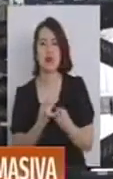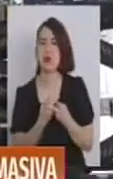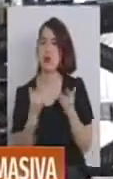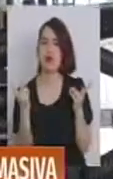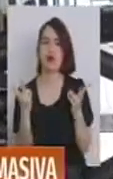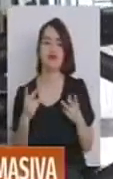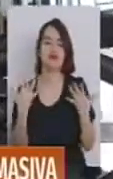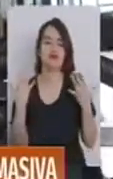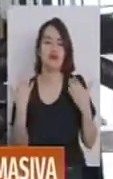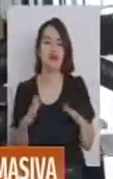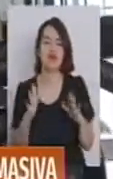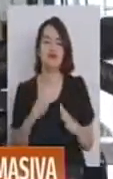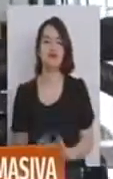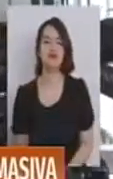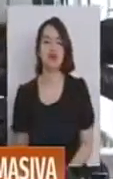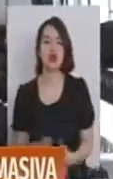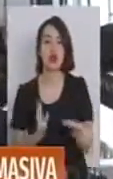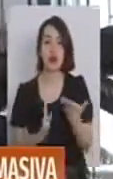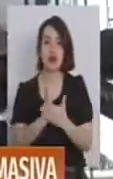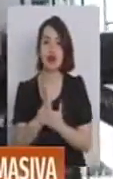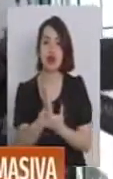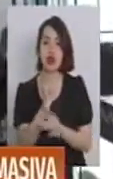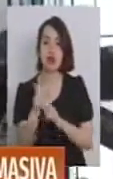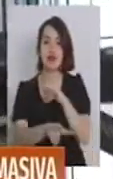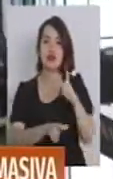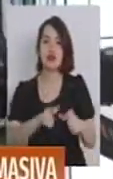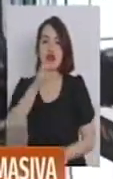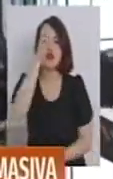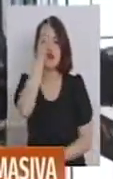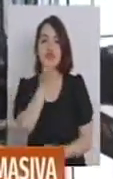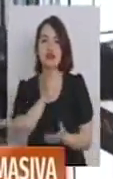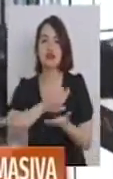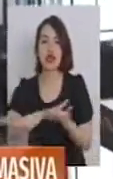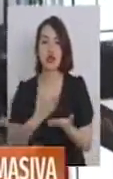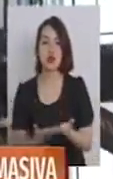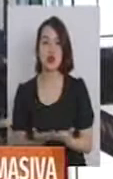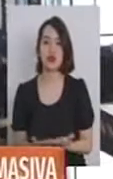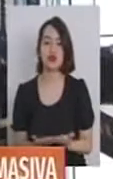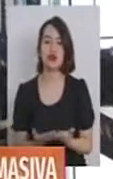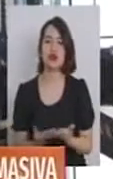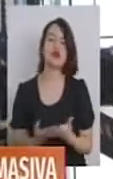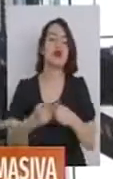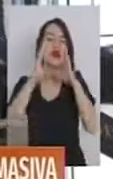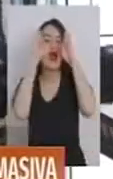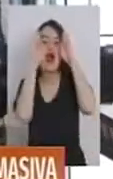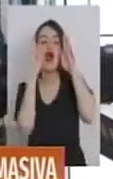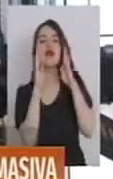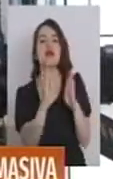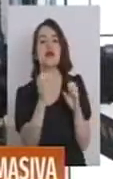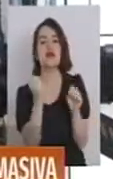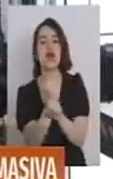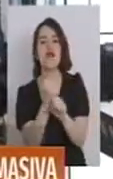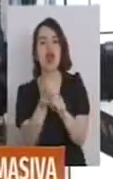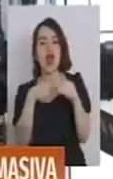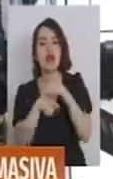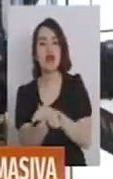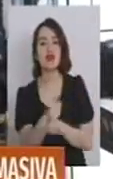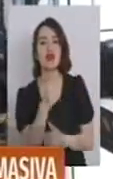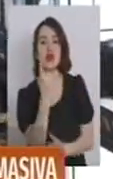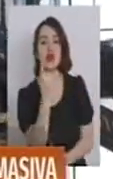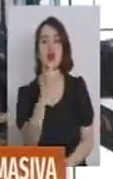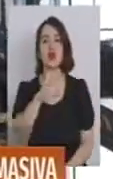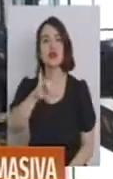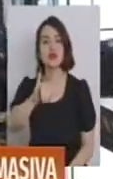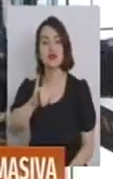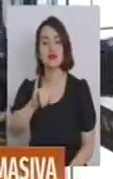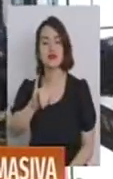públicamente. Comenzaron con los trabajadores de la salud, que atienden unidades de cuidado